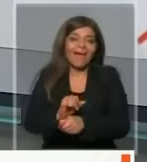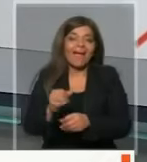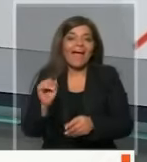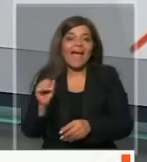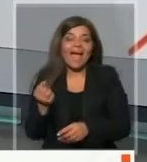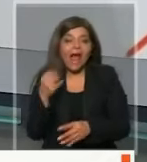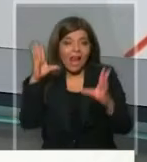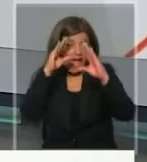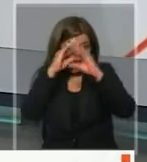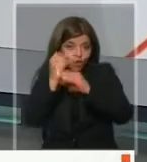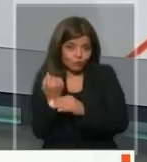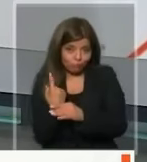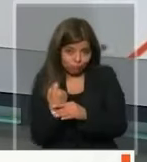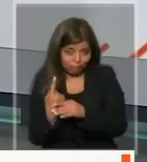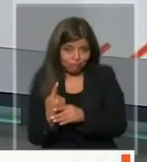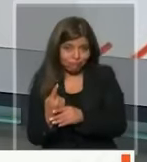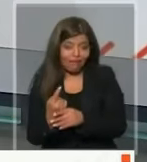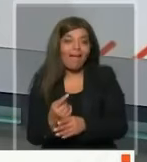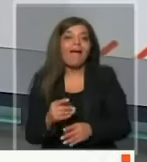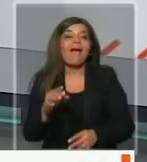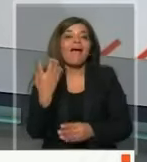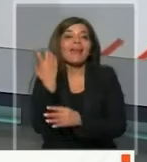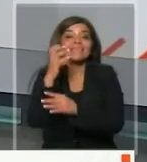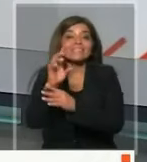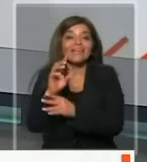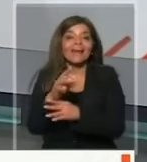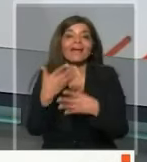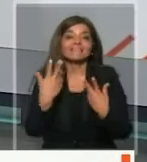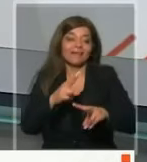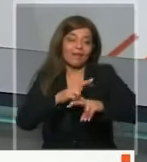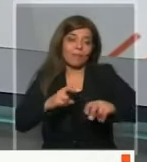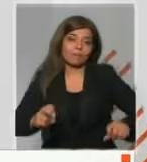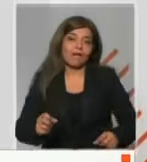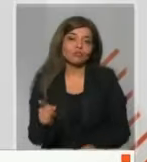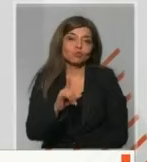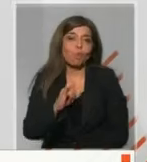Washington ya inició un sumario contra ambos uniformados.